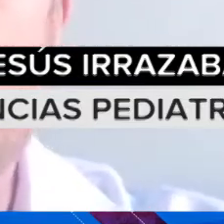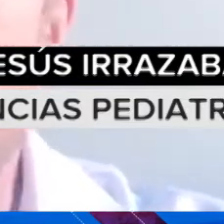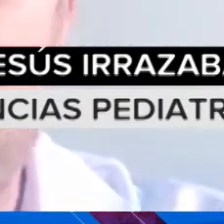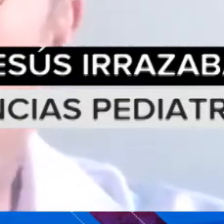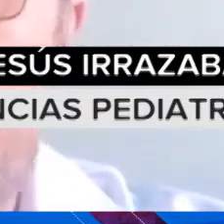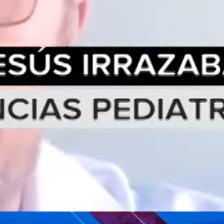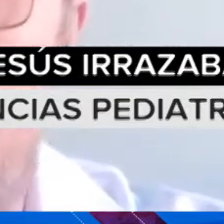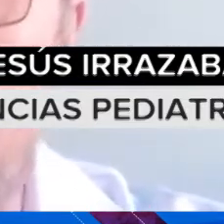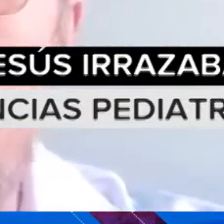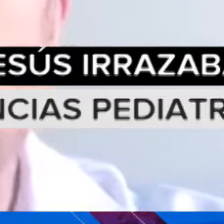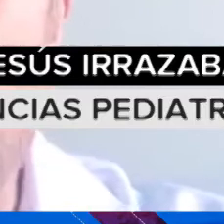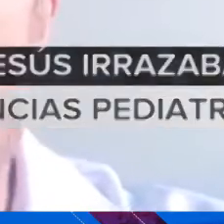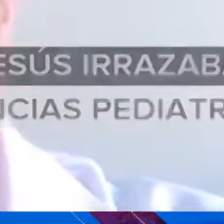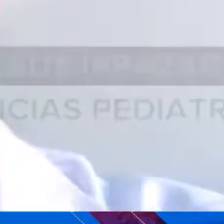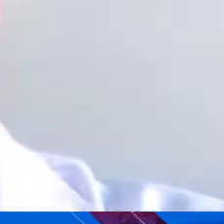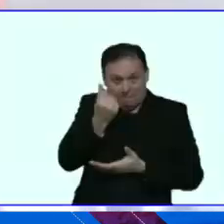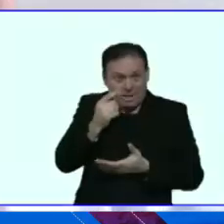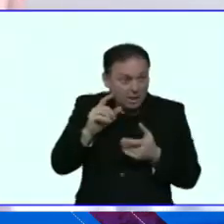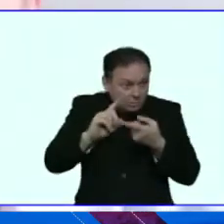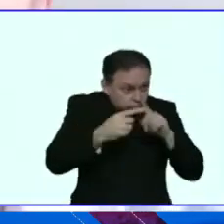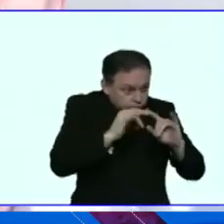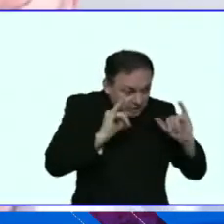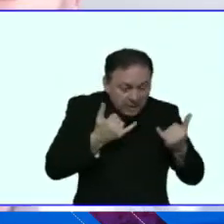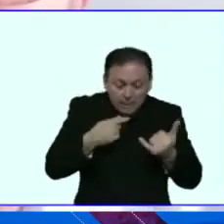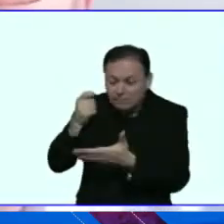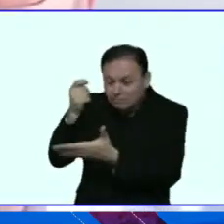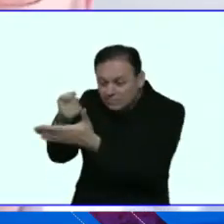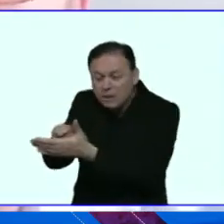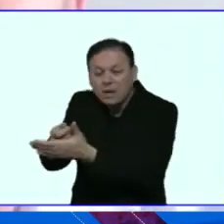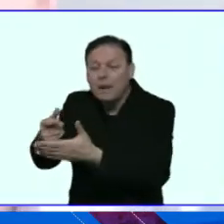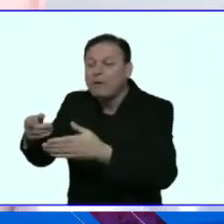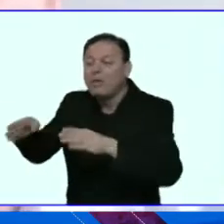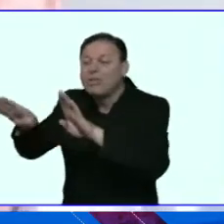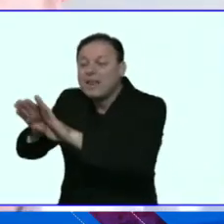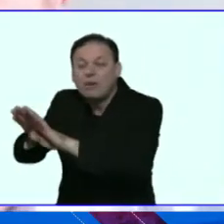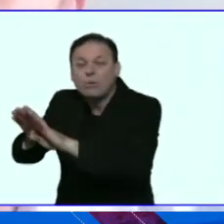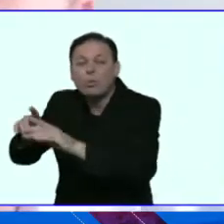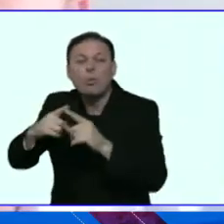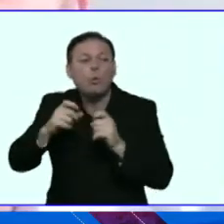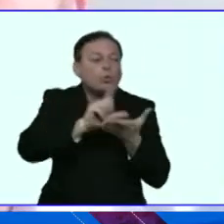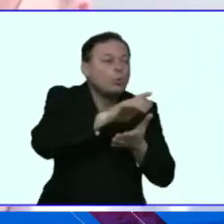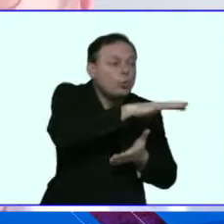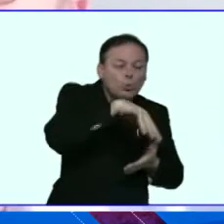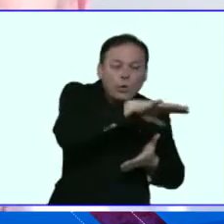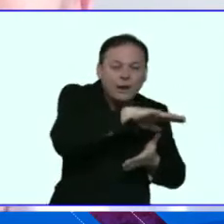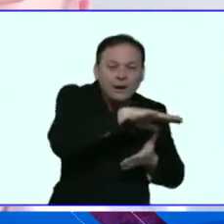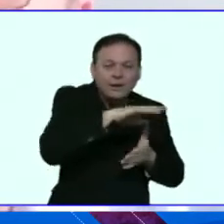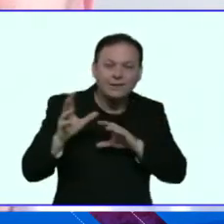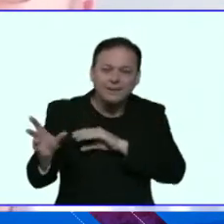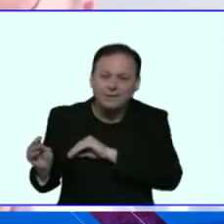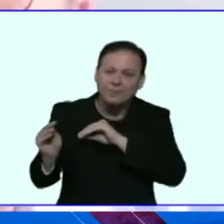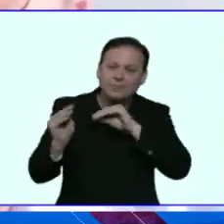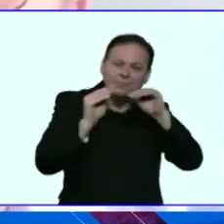Entonces no se puede cerrar esto. Tenemos que irnos a otra área, continuar prestando el servicio y que se arregle. O sea, que requiere de